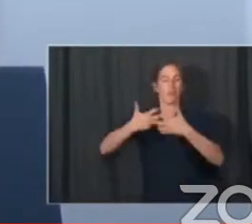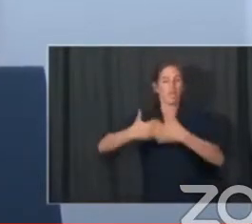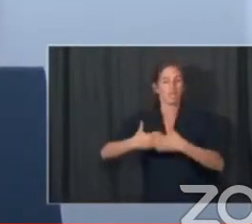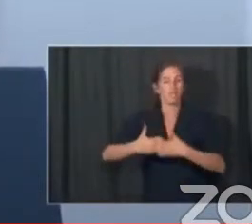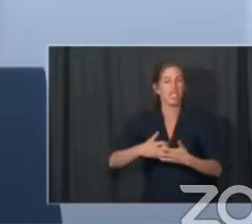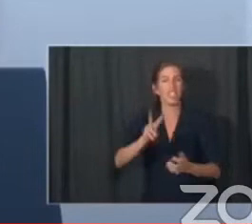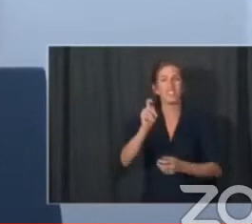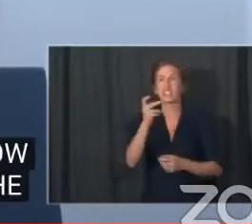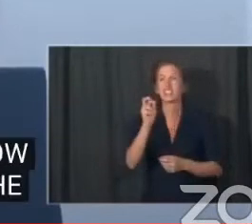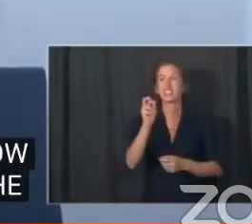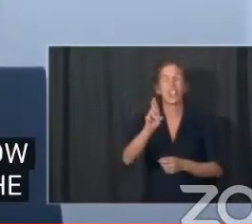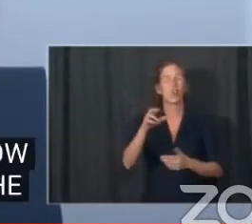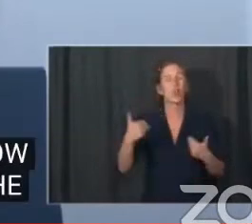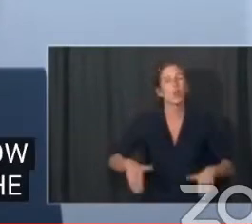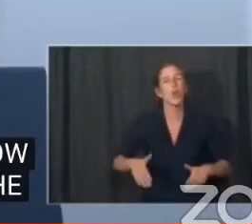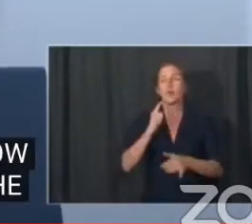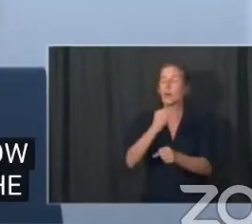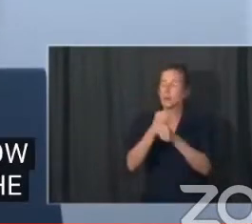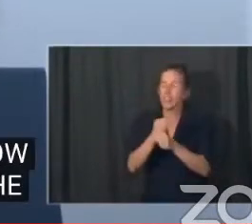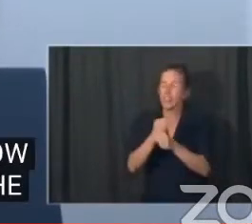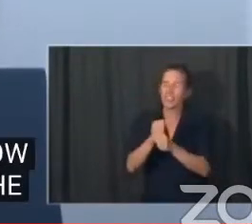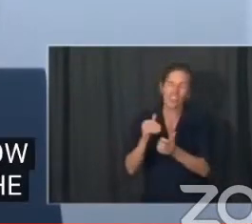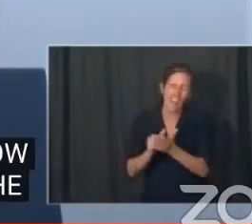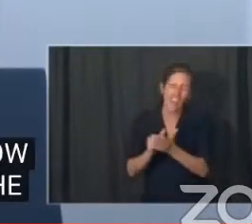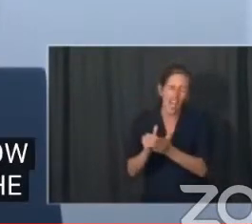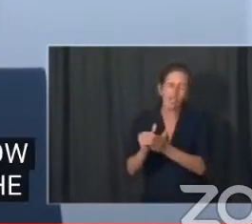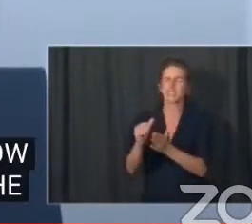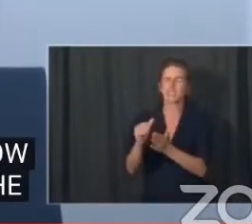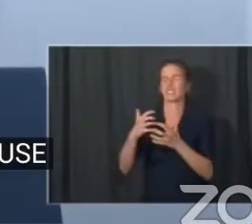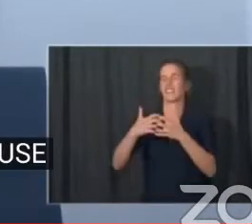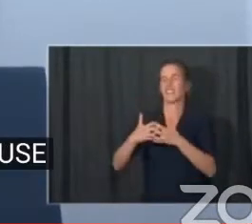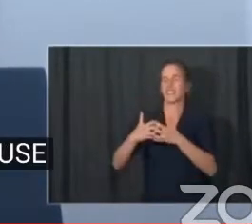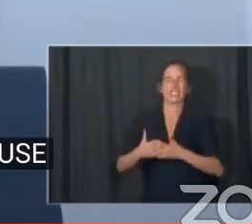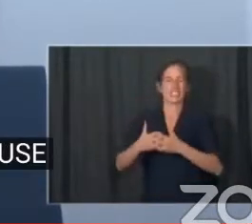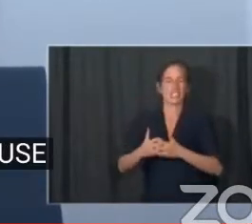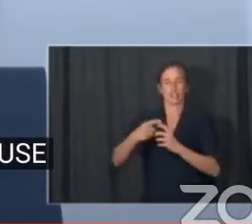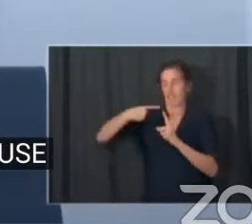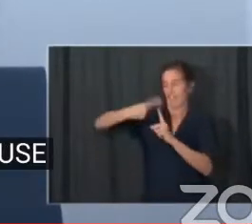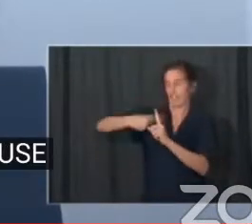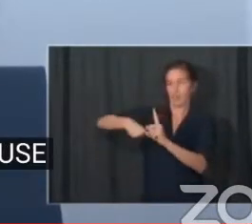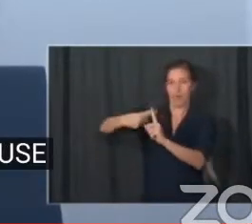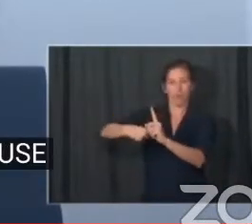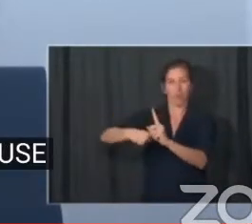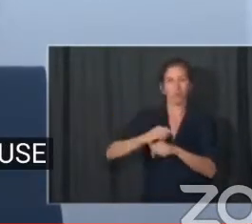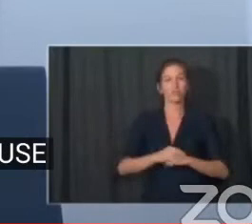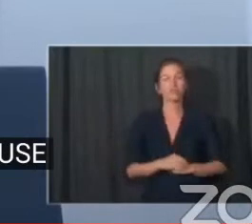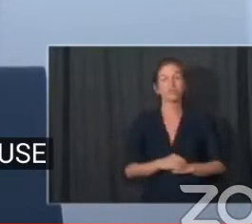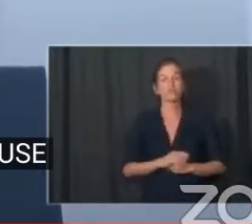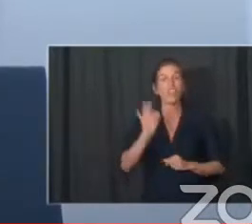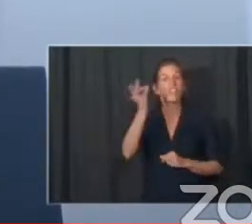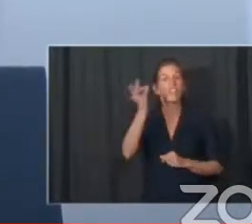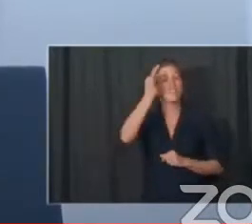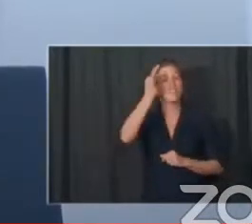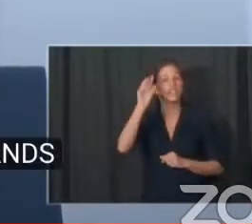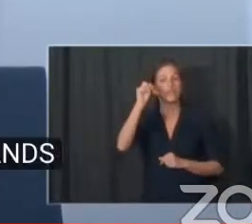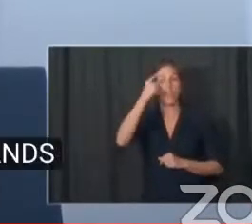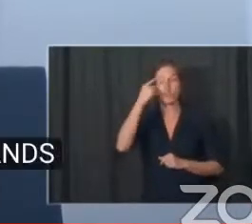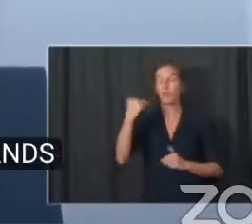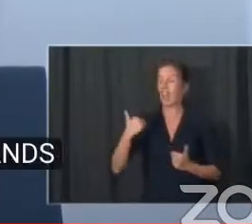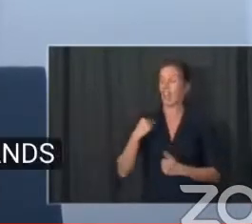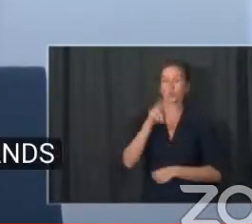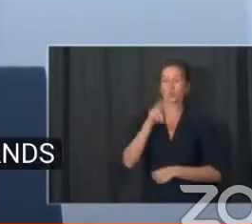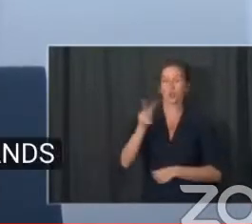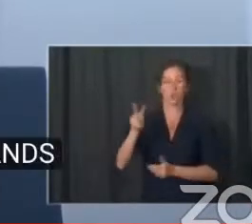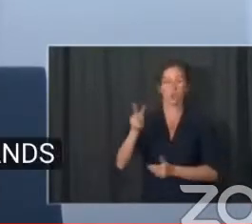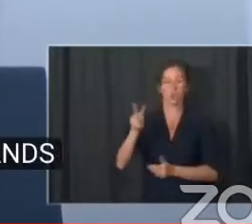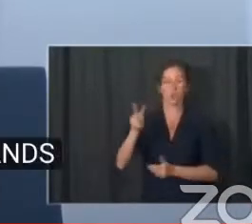a nadie se le ha negado. Ha sido un trabajo maravilloso en el cual estamos ayudando en el mundo con los ventiladores porque es muy, muy